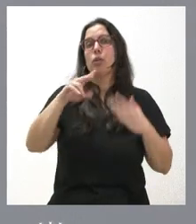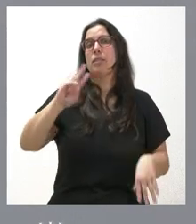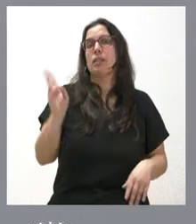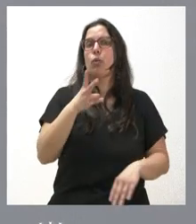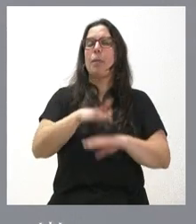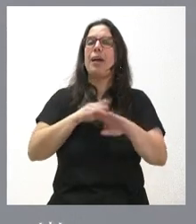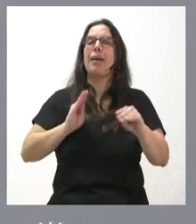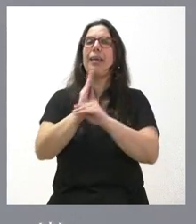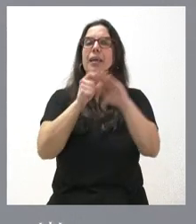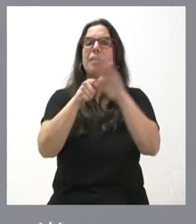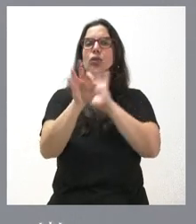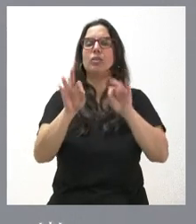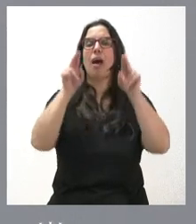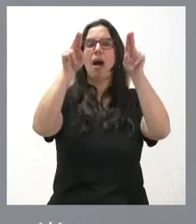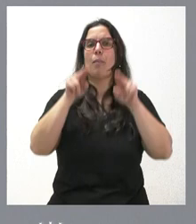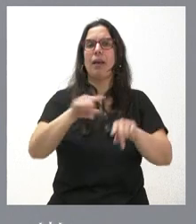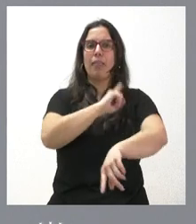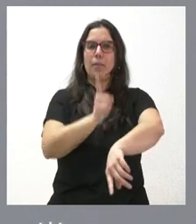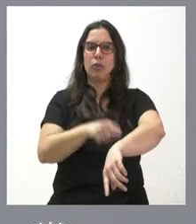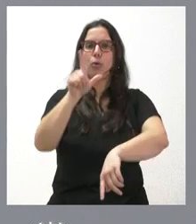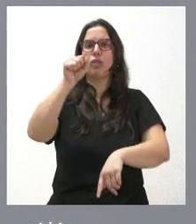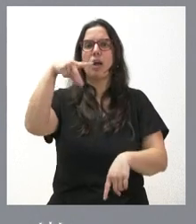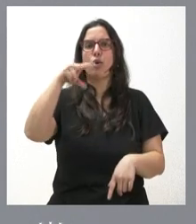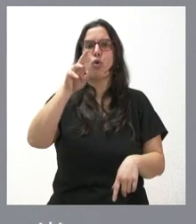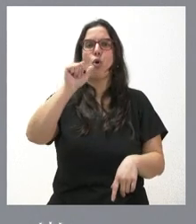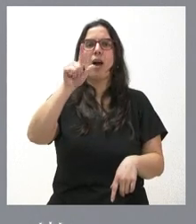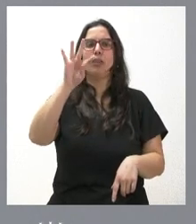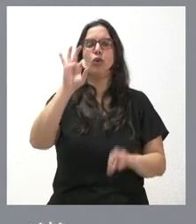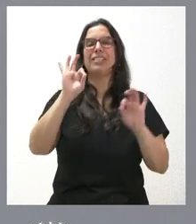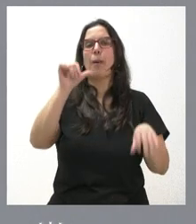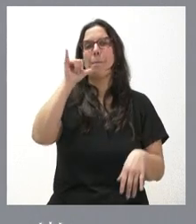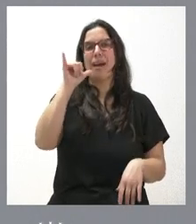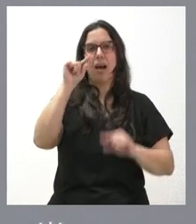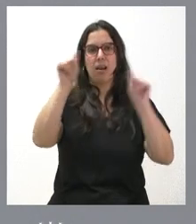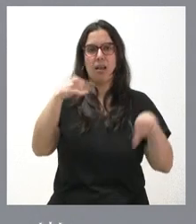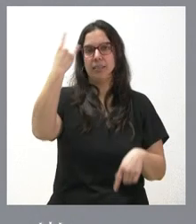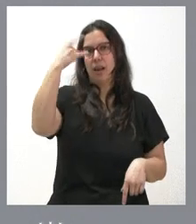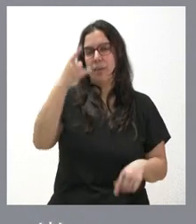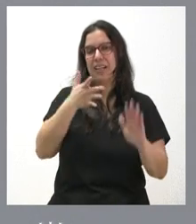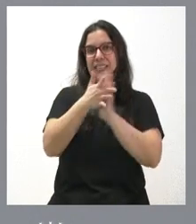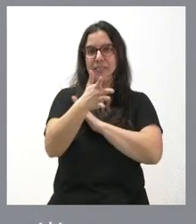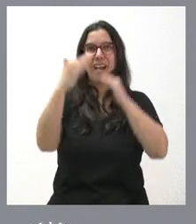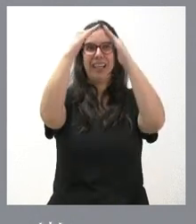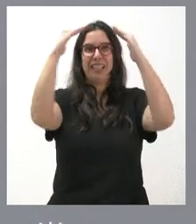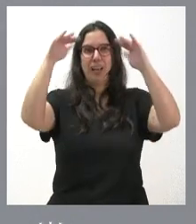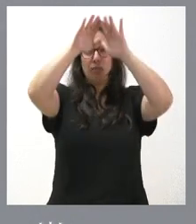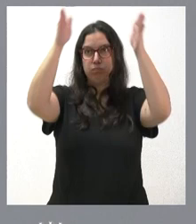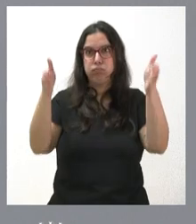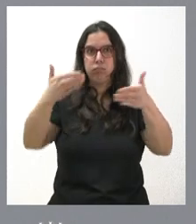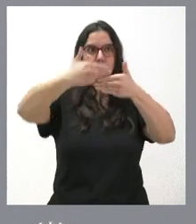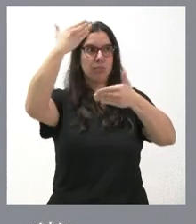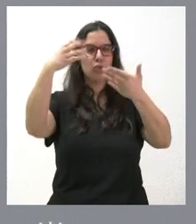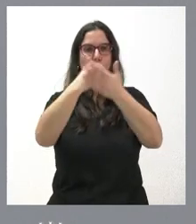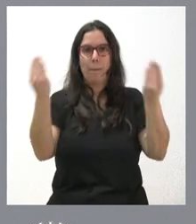inversiones En el albergue deportivo Llano alto en bejar Salamanca Son obras de mejora de la envolvente y de las instalaciones también se